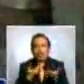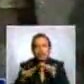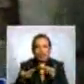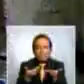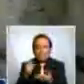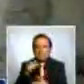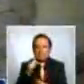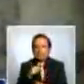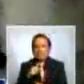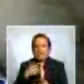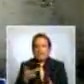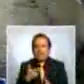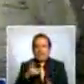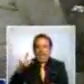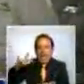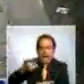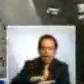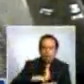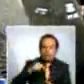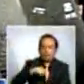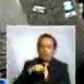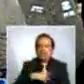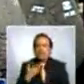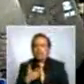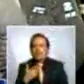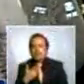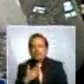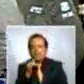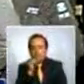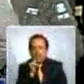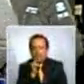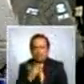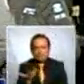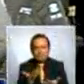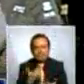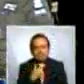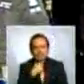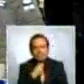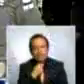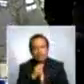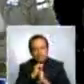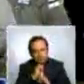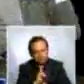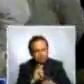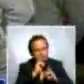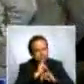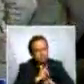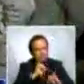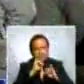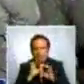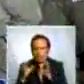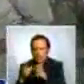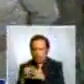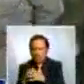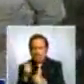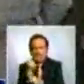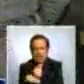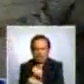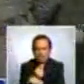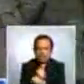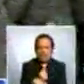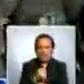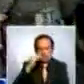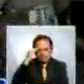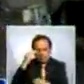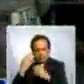está ocurriendo acá en el aeropuerto, donde en el fondo todo lo que se quiere es transmitir a los equipos, tanto de carabineros, de